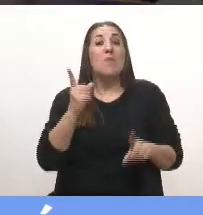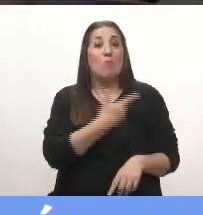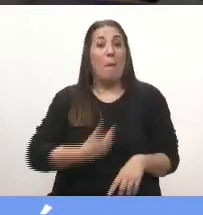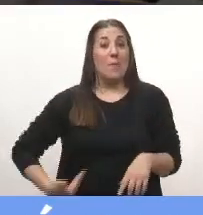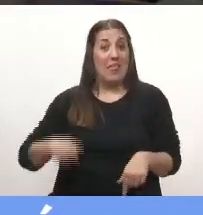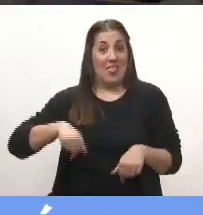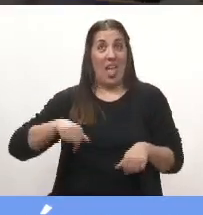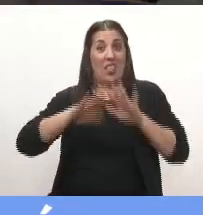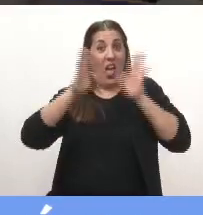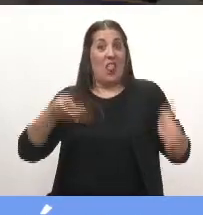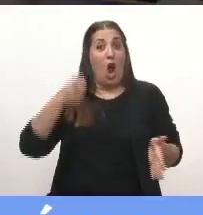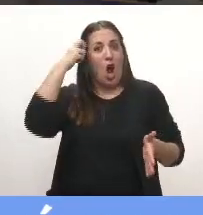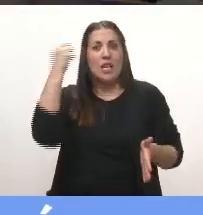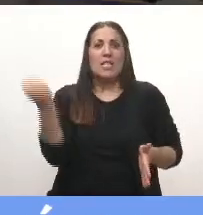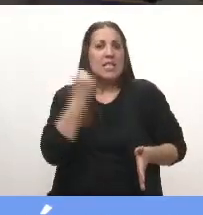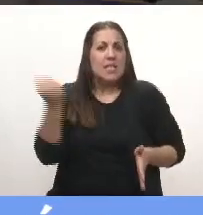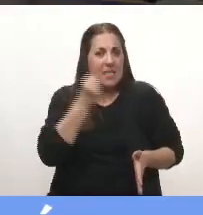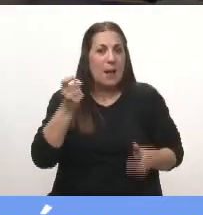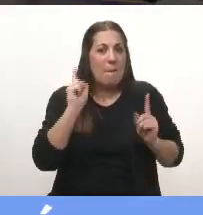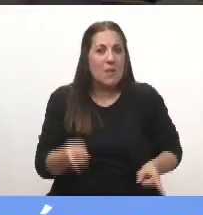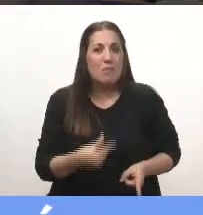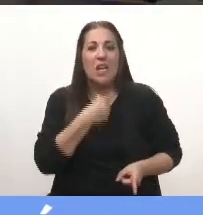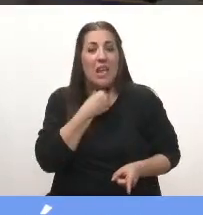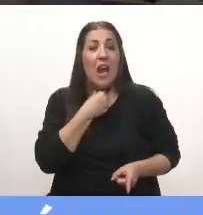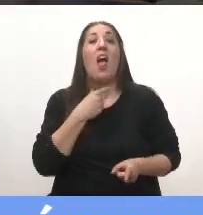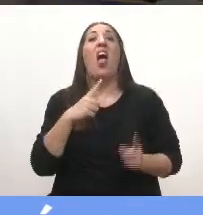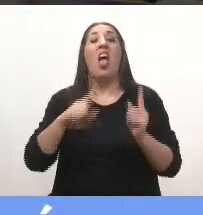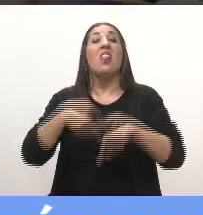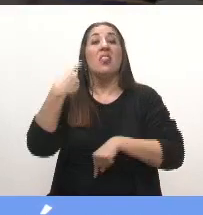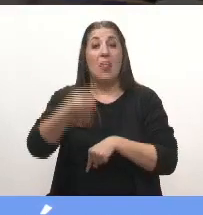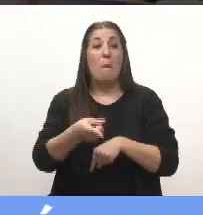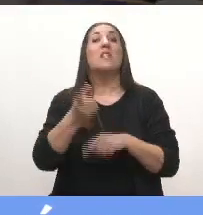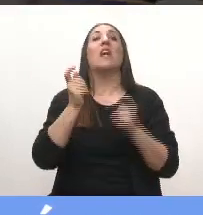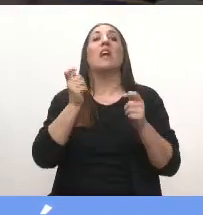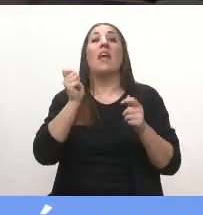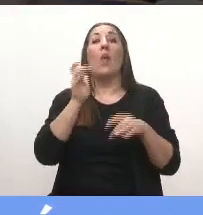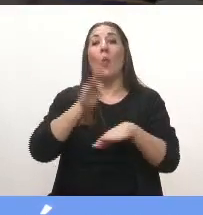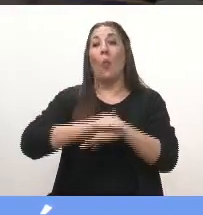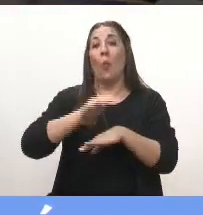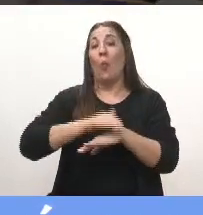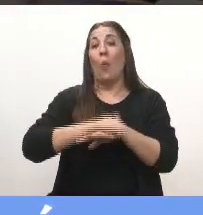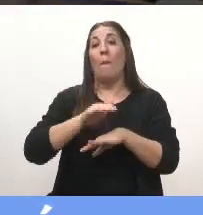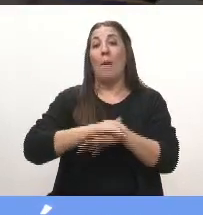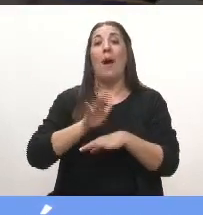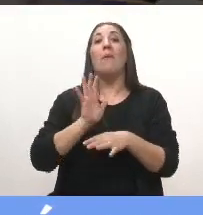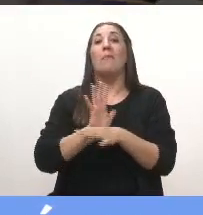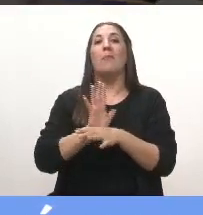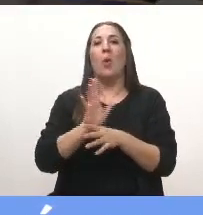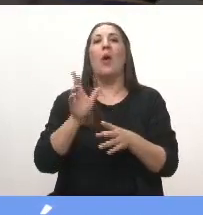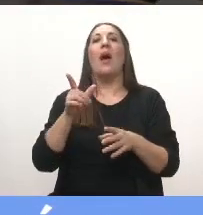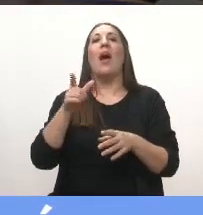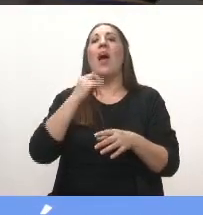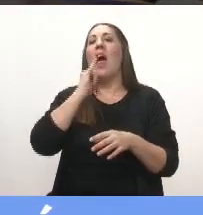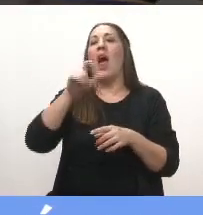cuerpo y los va a dejar como los culpables también de ir en contra de la educación de nuestros